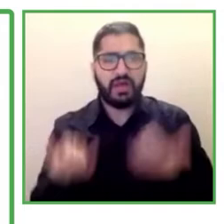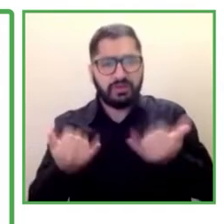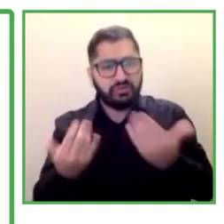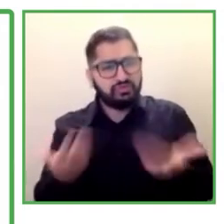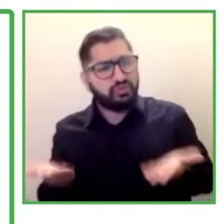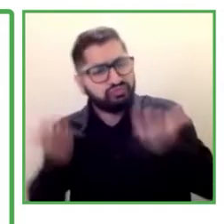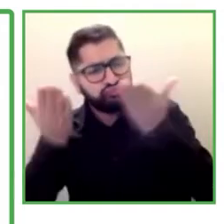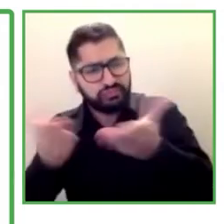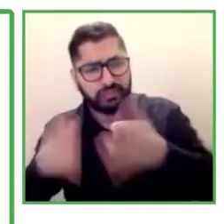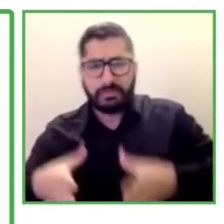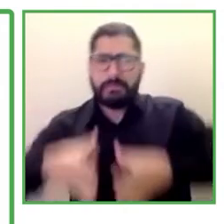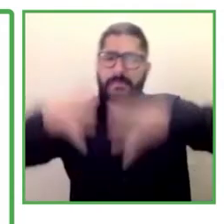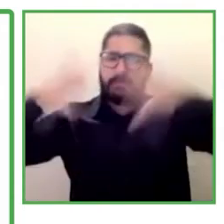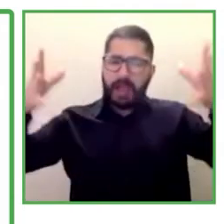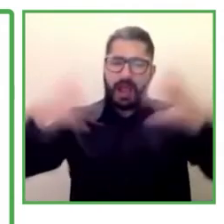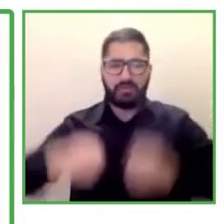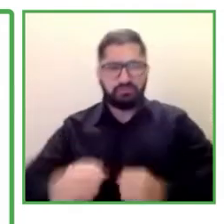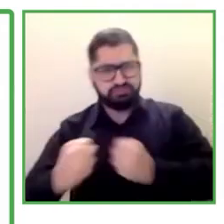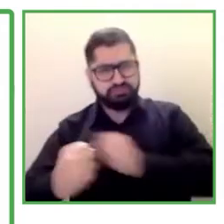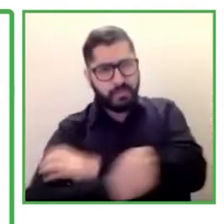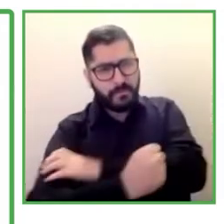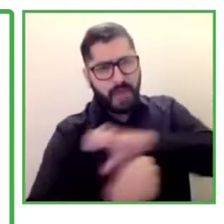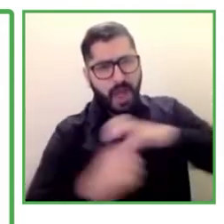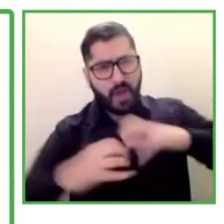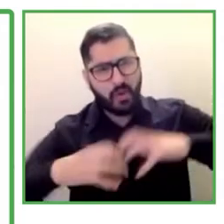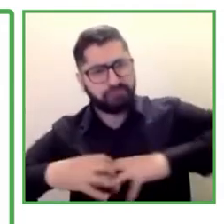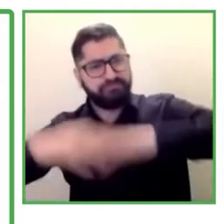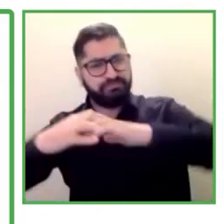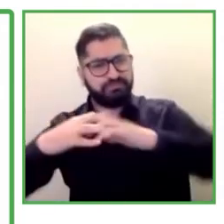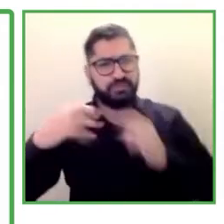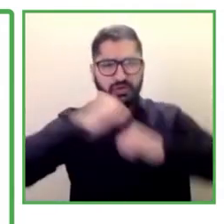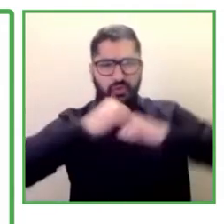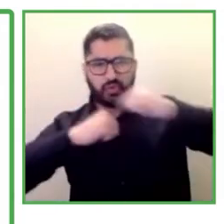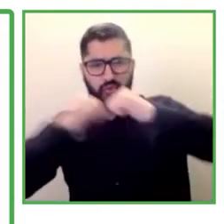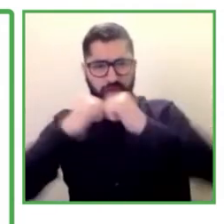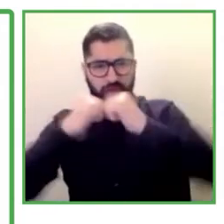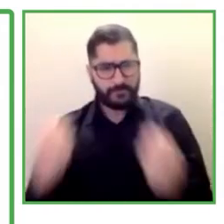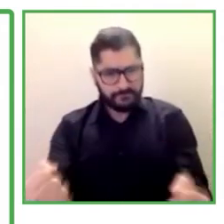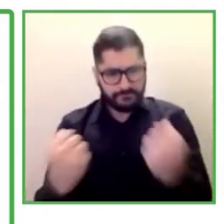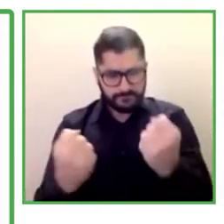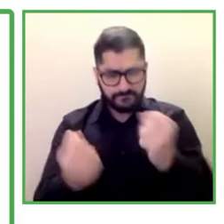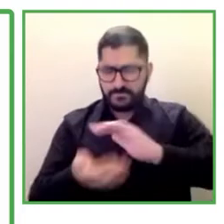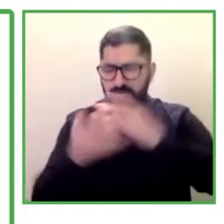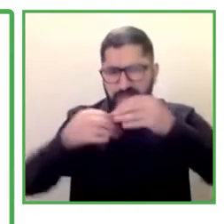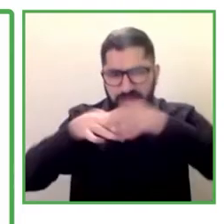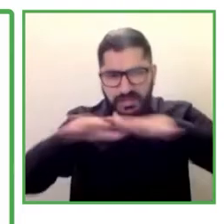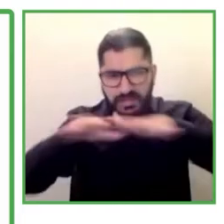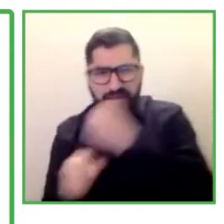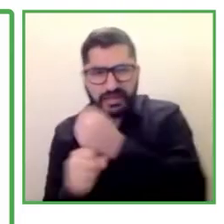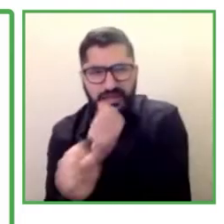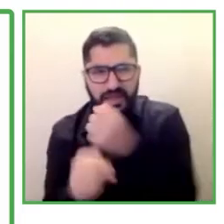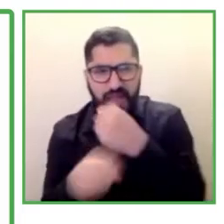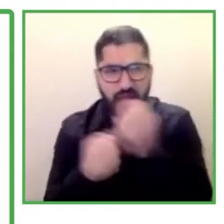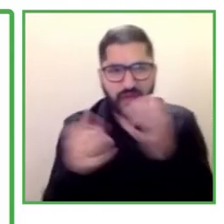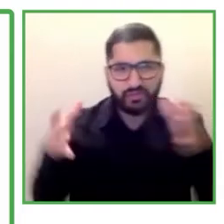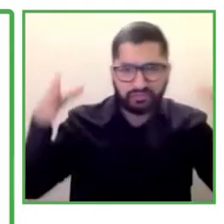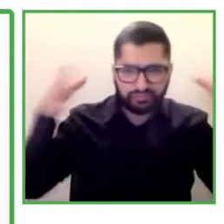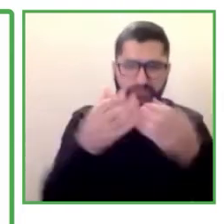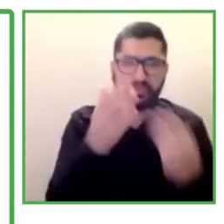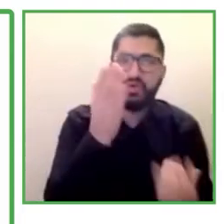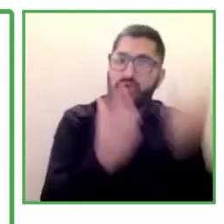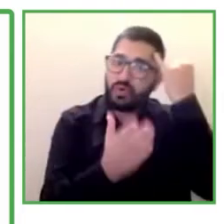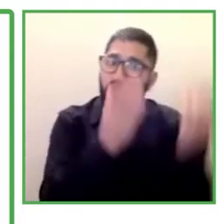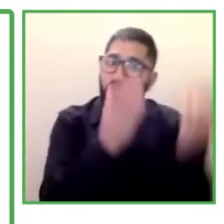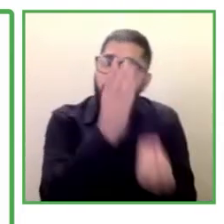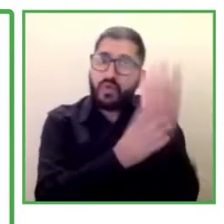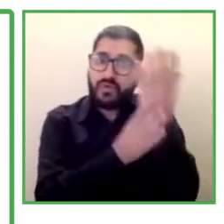en alianzas que sean estratégicas e innovadoras para potenciar y construir entre distintos actores, tanto del